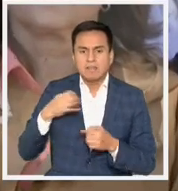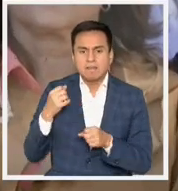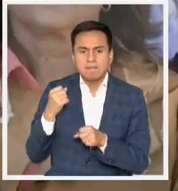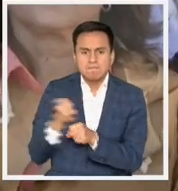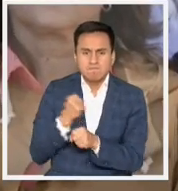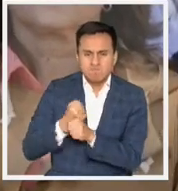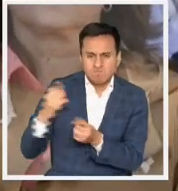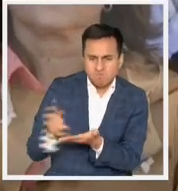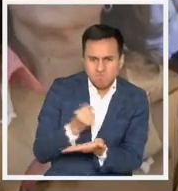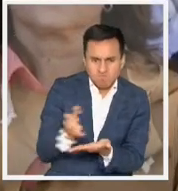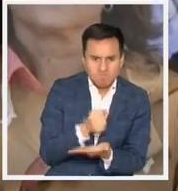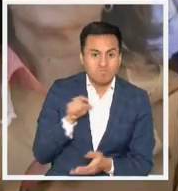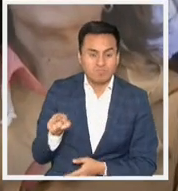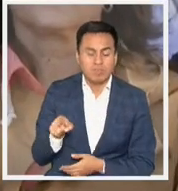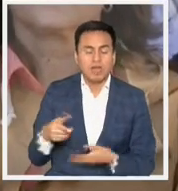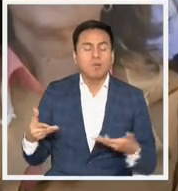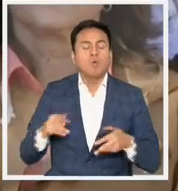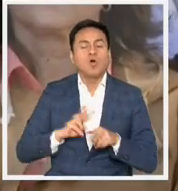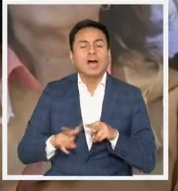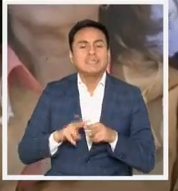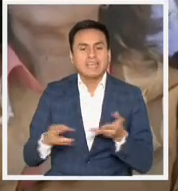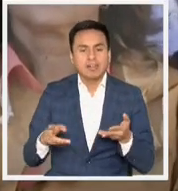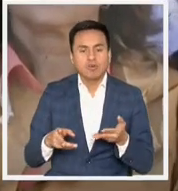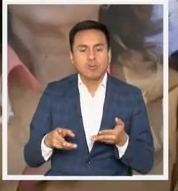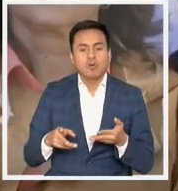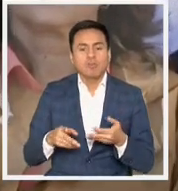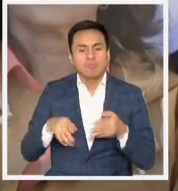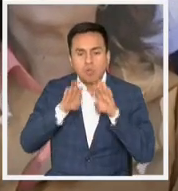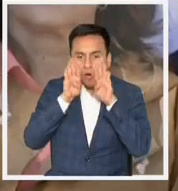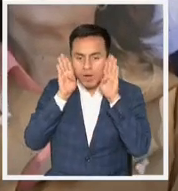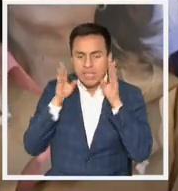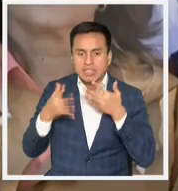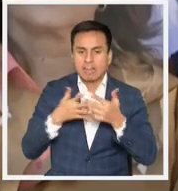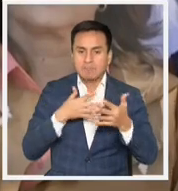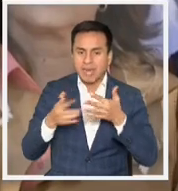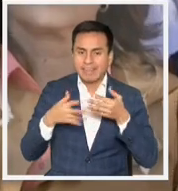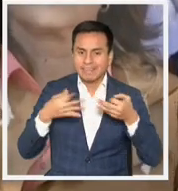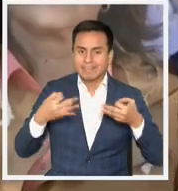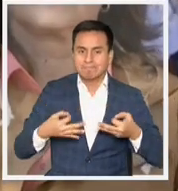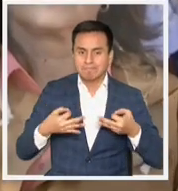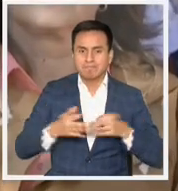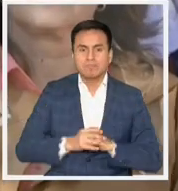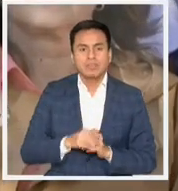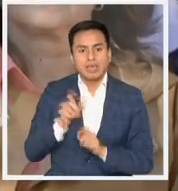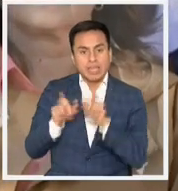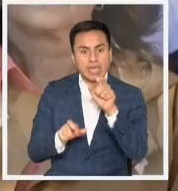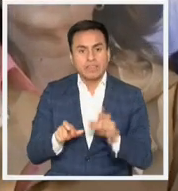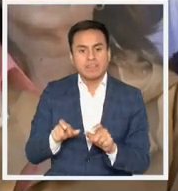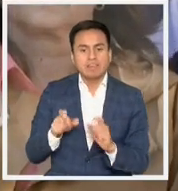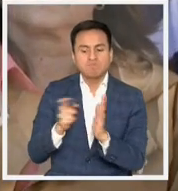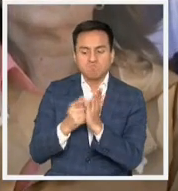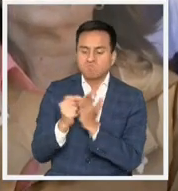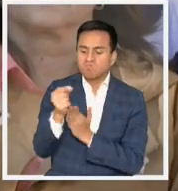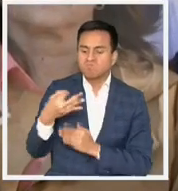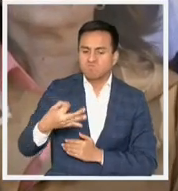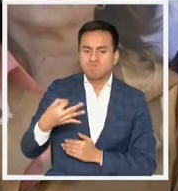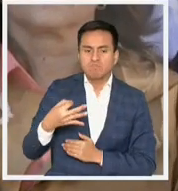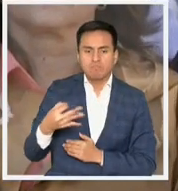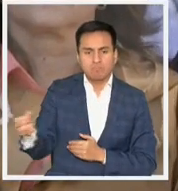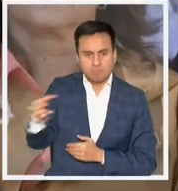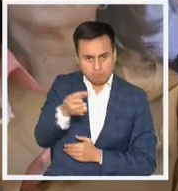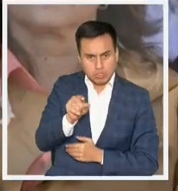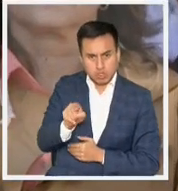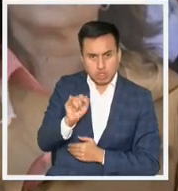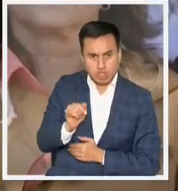pegas adelante. Y eso hay que hacerlo de manera proba, de manera transparente, con gente calificada para aquello,